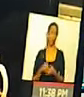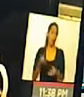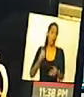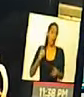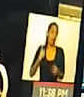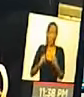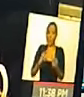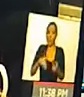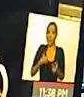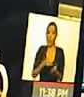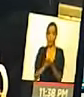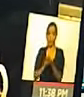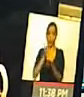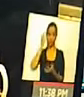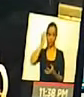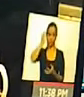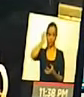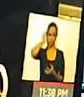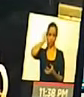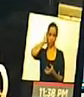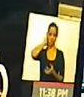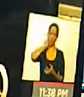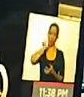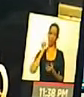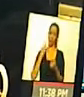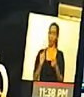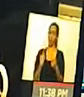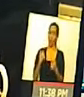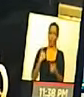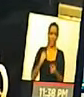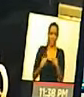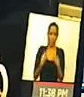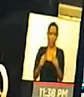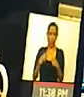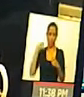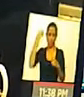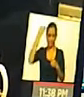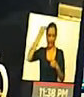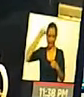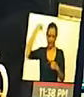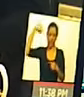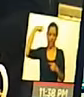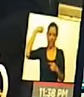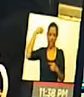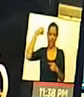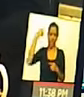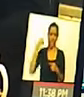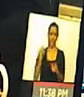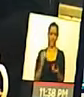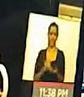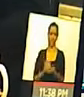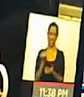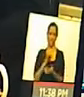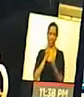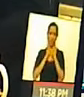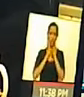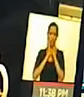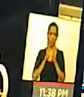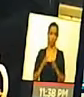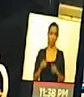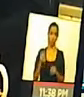cualquier cosa puede pasar, cualquier cosa en esa mente loca, en ese asesino confeso, en donde, bueno, se ha